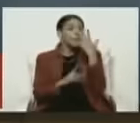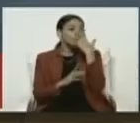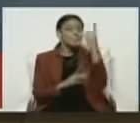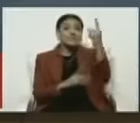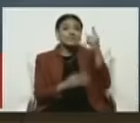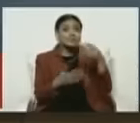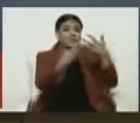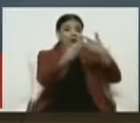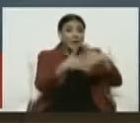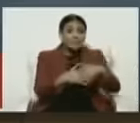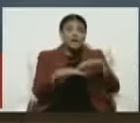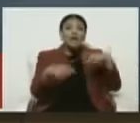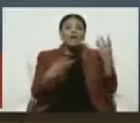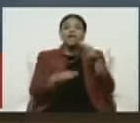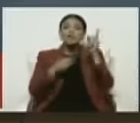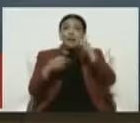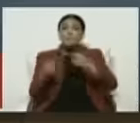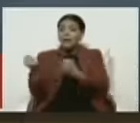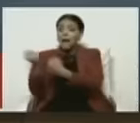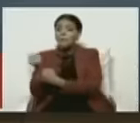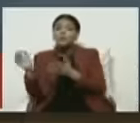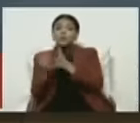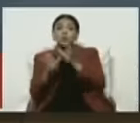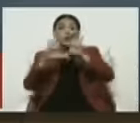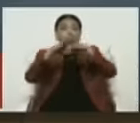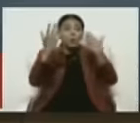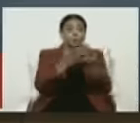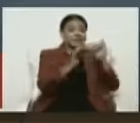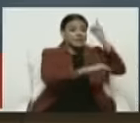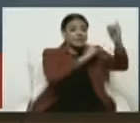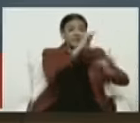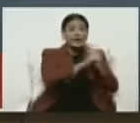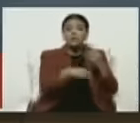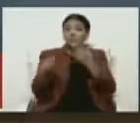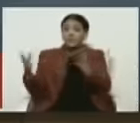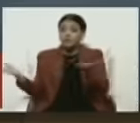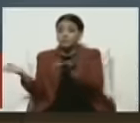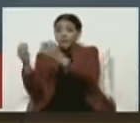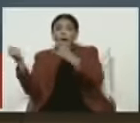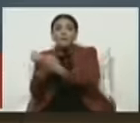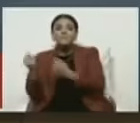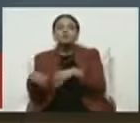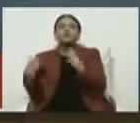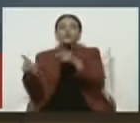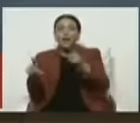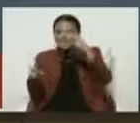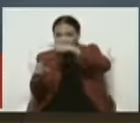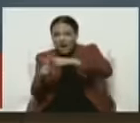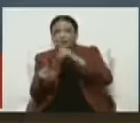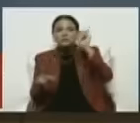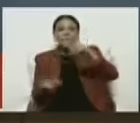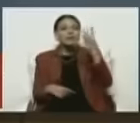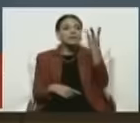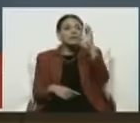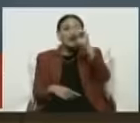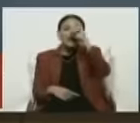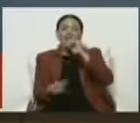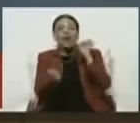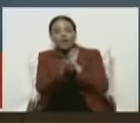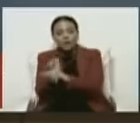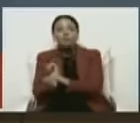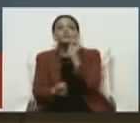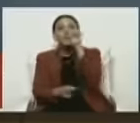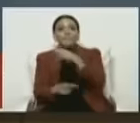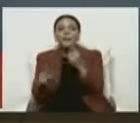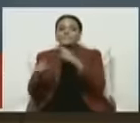de un país extranjero, grupo terrorista o paramilitar, se aplicará la pena de 30 años. Es decir, este tipo